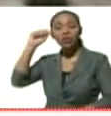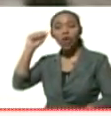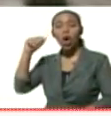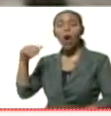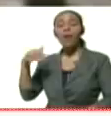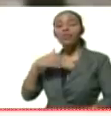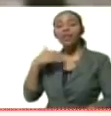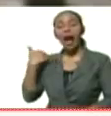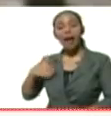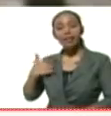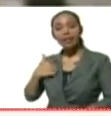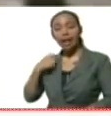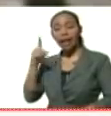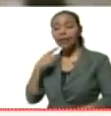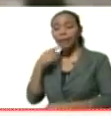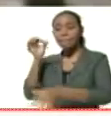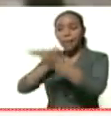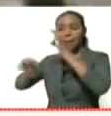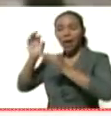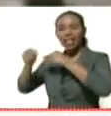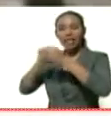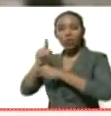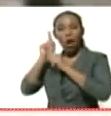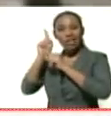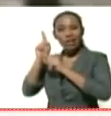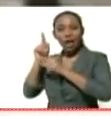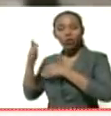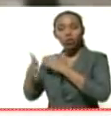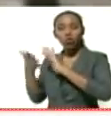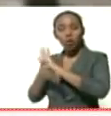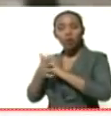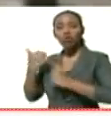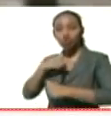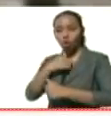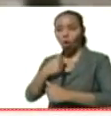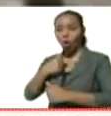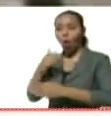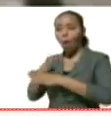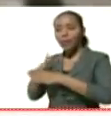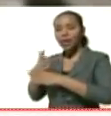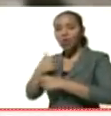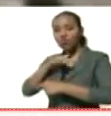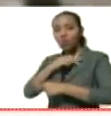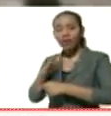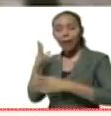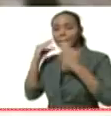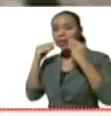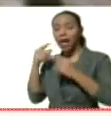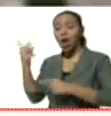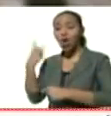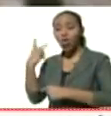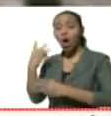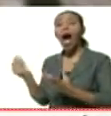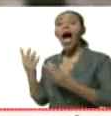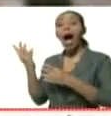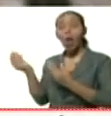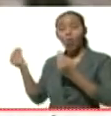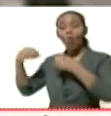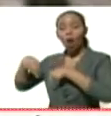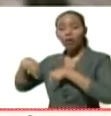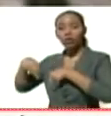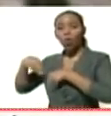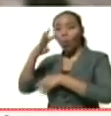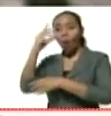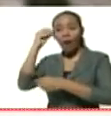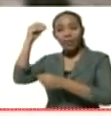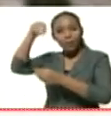que están haciendo con la cuarentena. Yo le compartí nuestras experiencias y los dos estuvimos de acuerdo en que la cuarentena es la